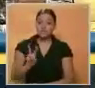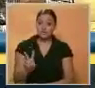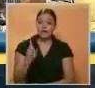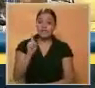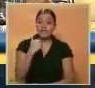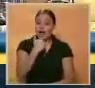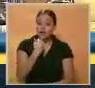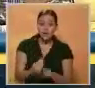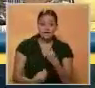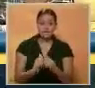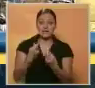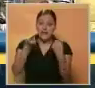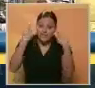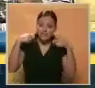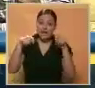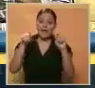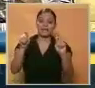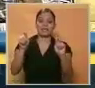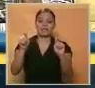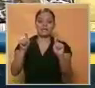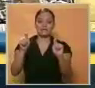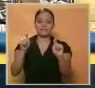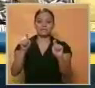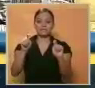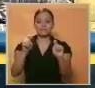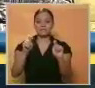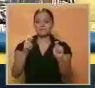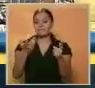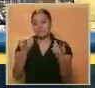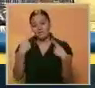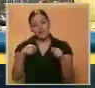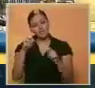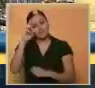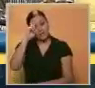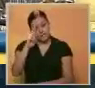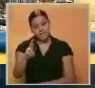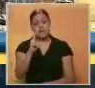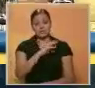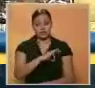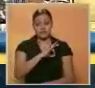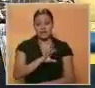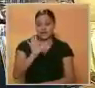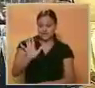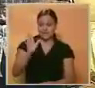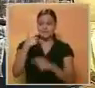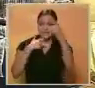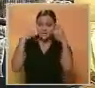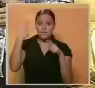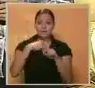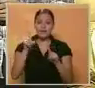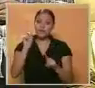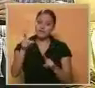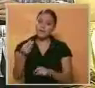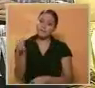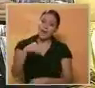algo para tratar de pues, hacer una de respetar la condición social del presidente, pero ampliar las